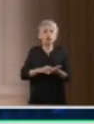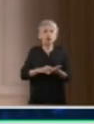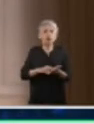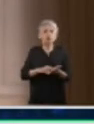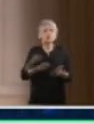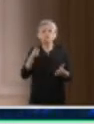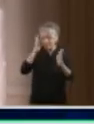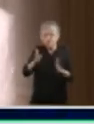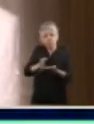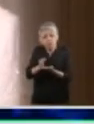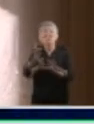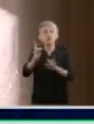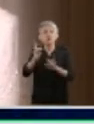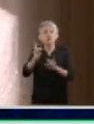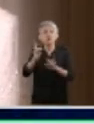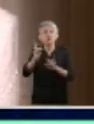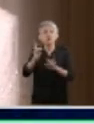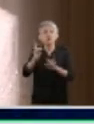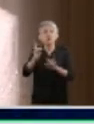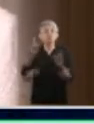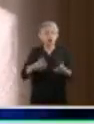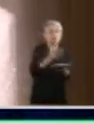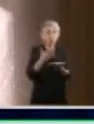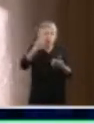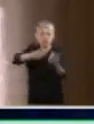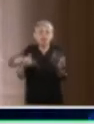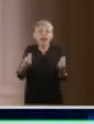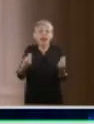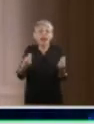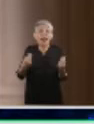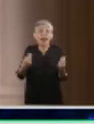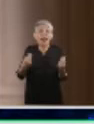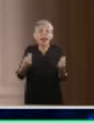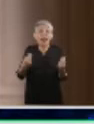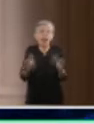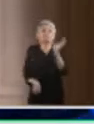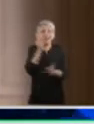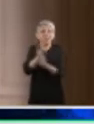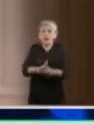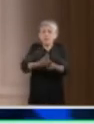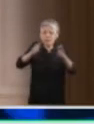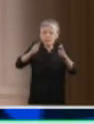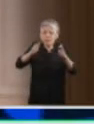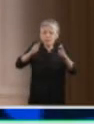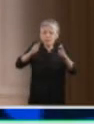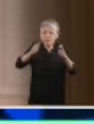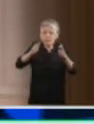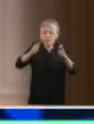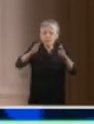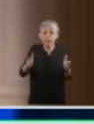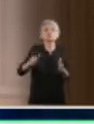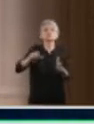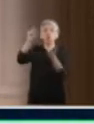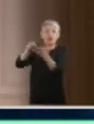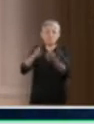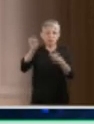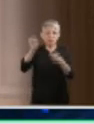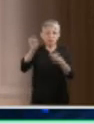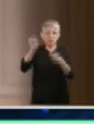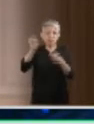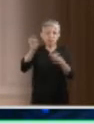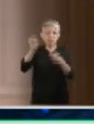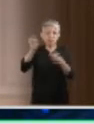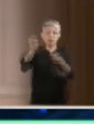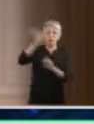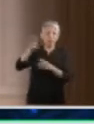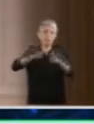que el interior profundo de la República Argentina lo conoce. Y esta es la gran diferencia que